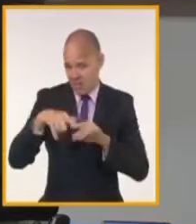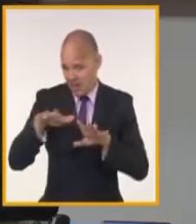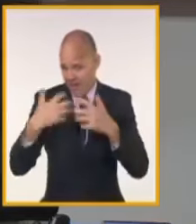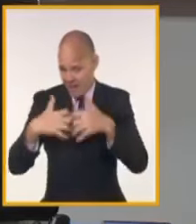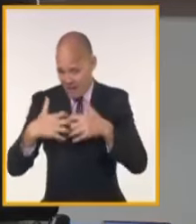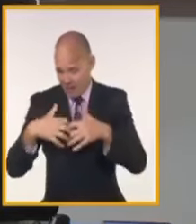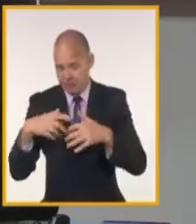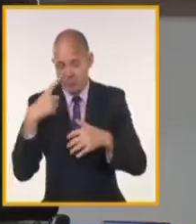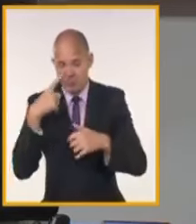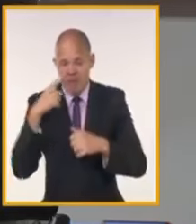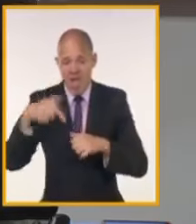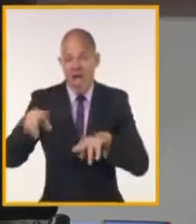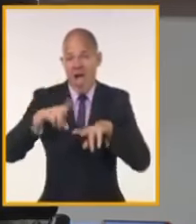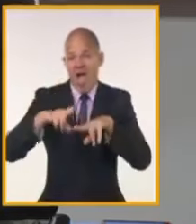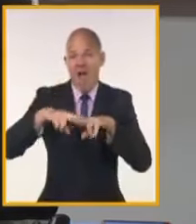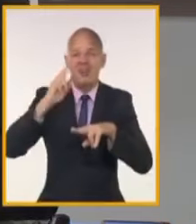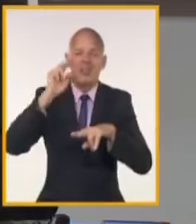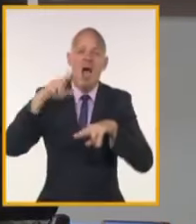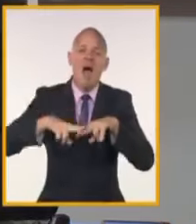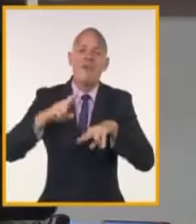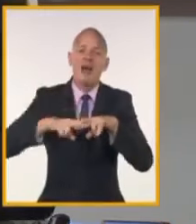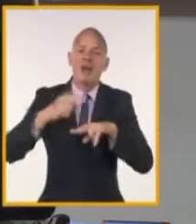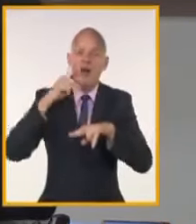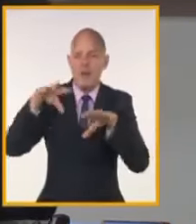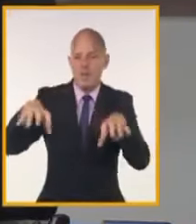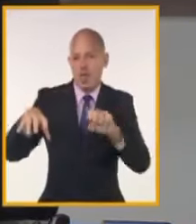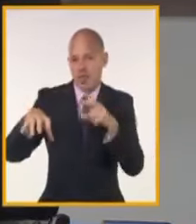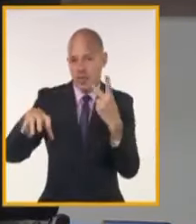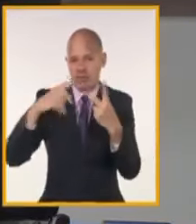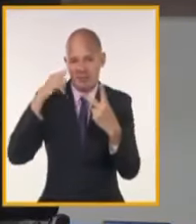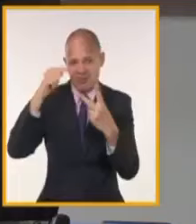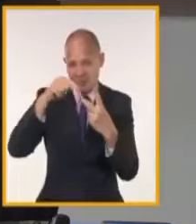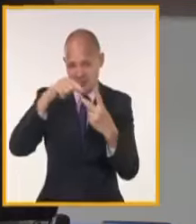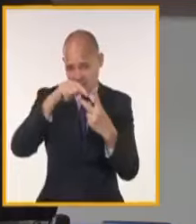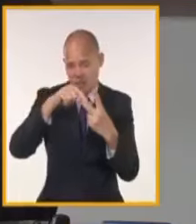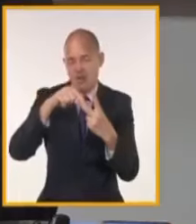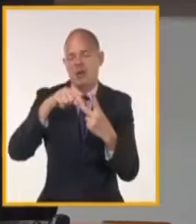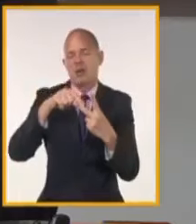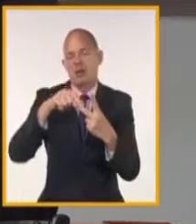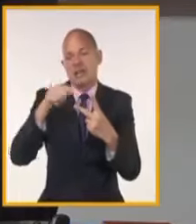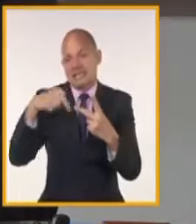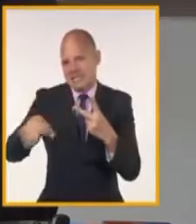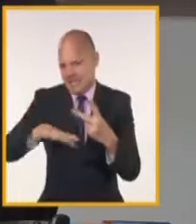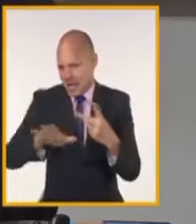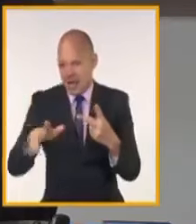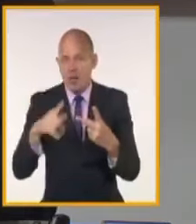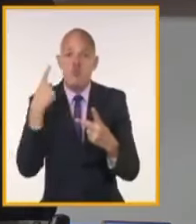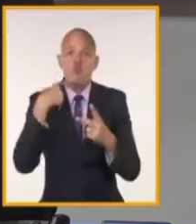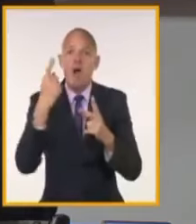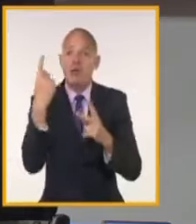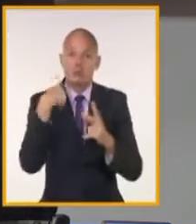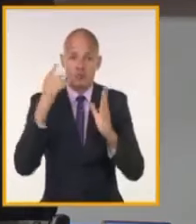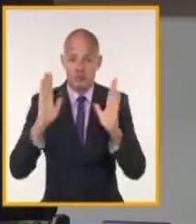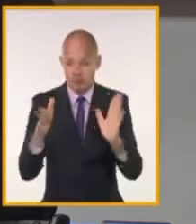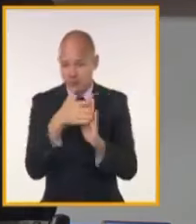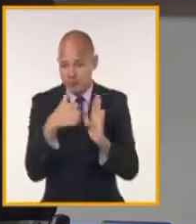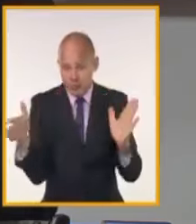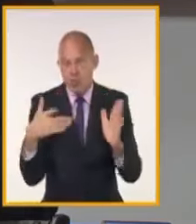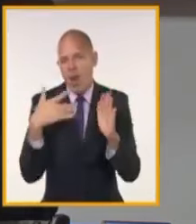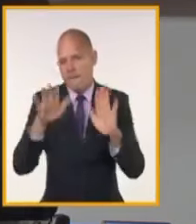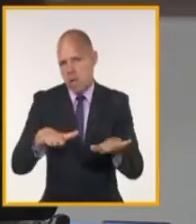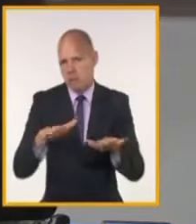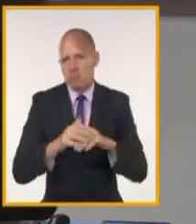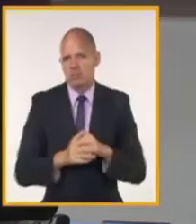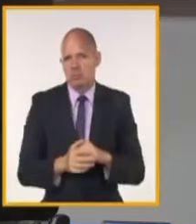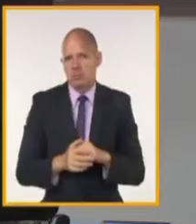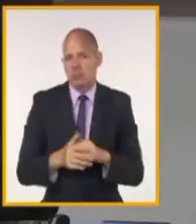365 días de mantenimiento porque tenemos todos los recursos en el medio de toda esta situación Nosotros hemos ido logrando ir acopiando